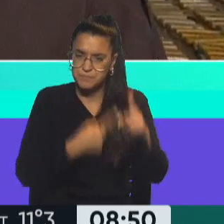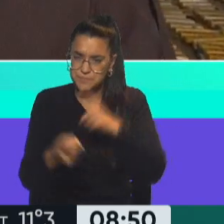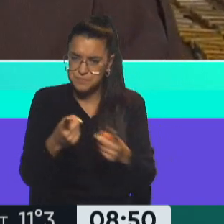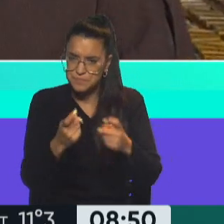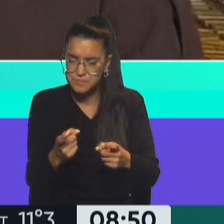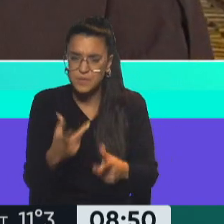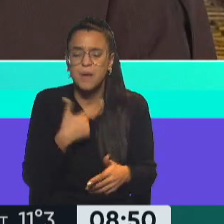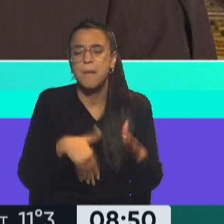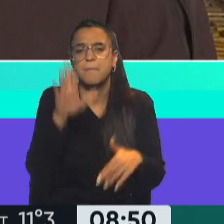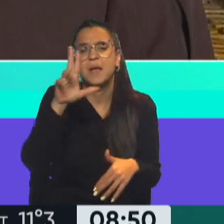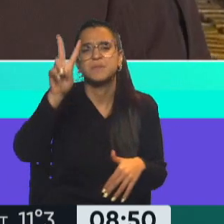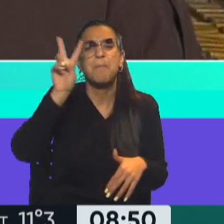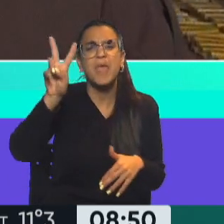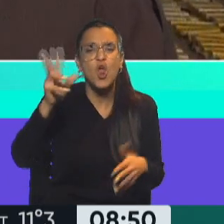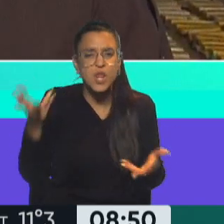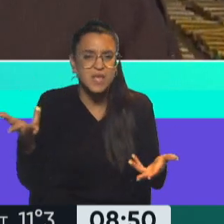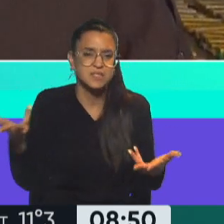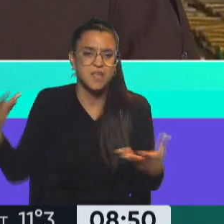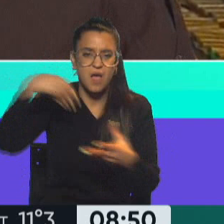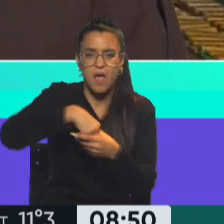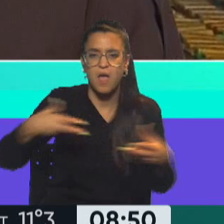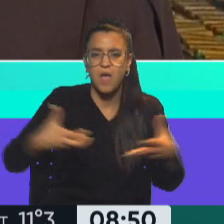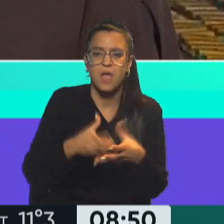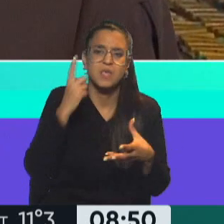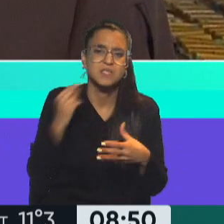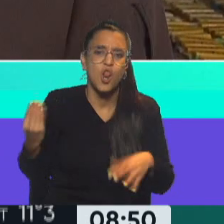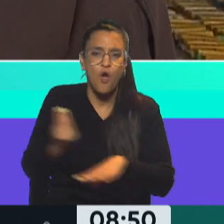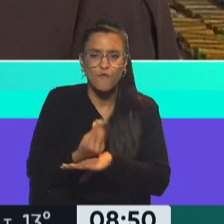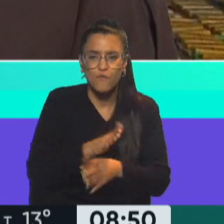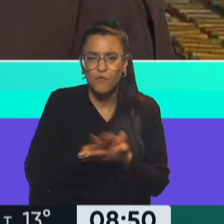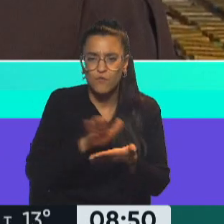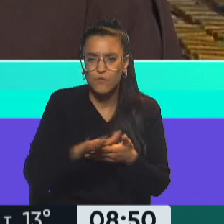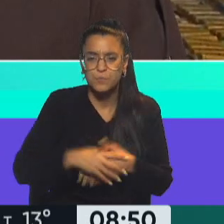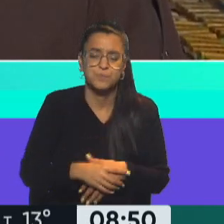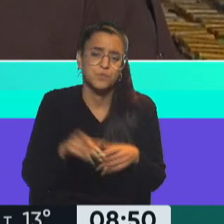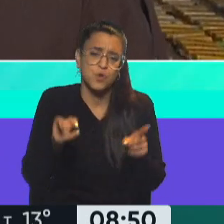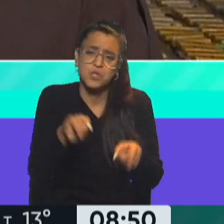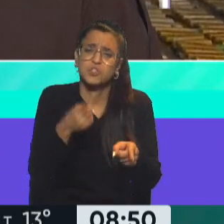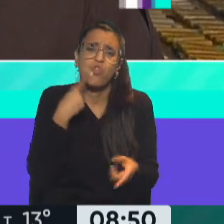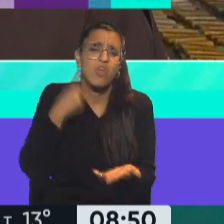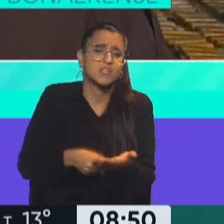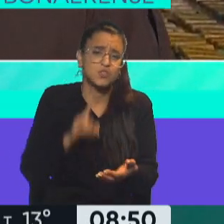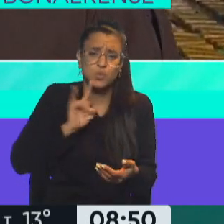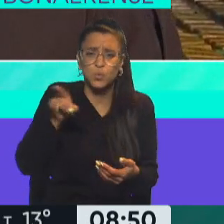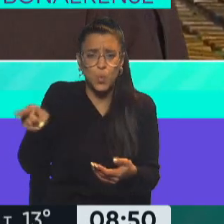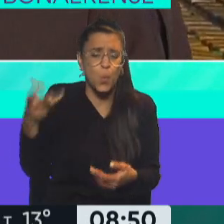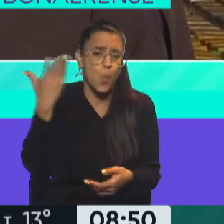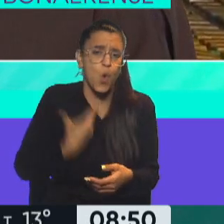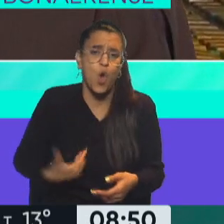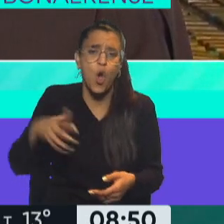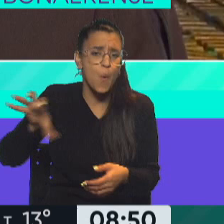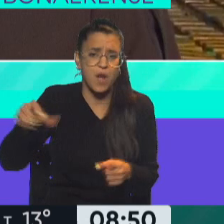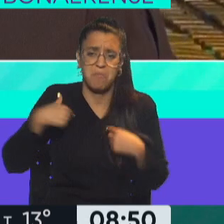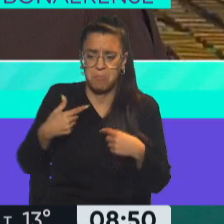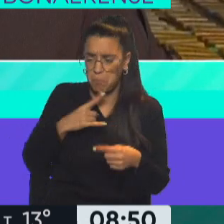la impronta peronista y de gestión, ¿no?, que se incorpora al gabinete de Kicillof? No, esas son decisiones que toma el gobernador y que no